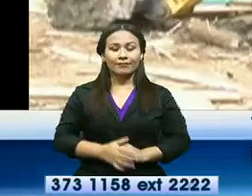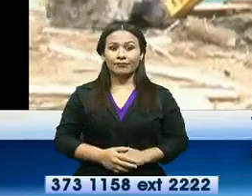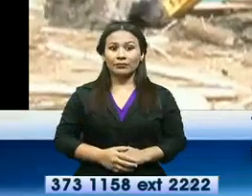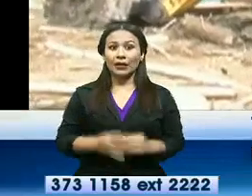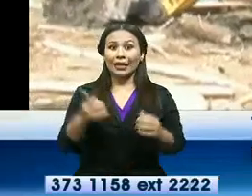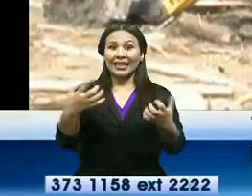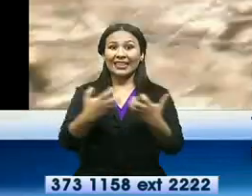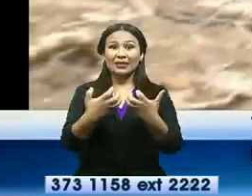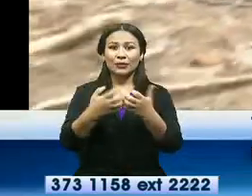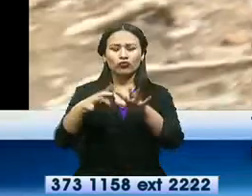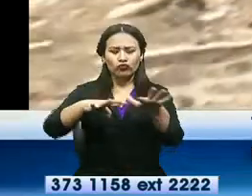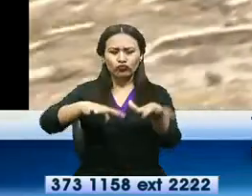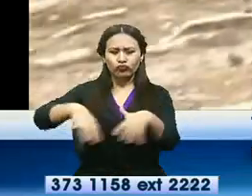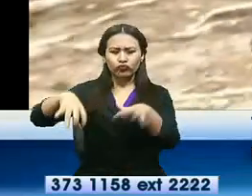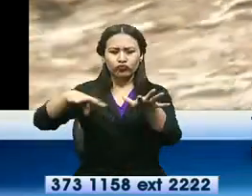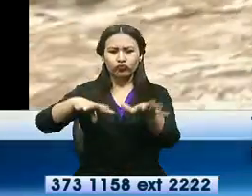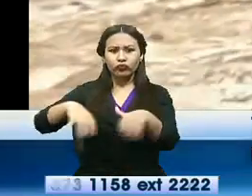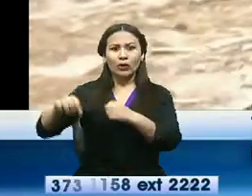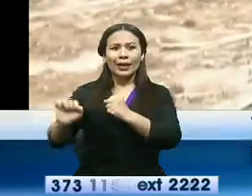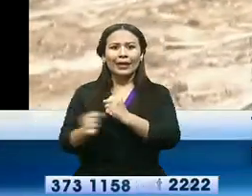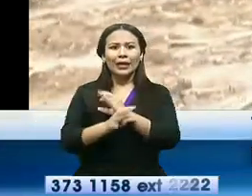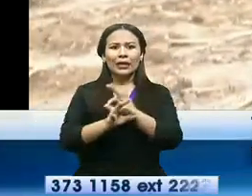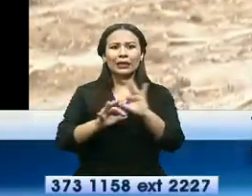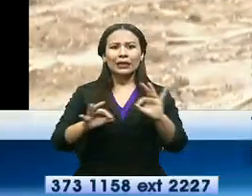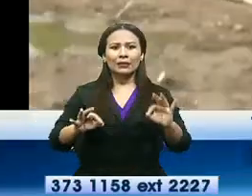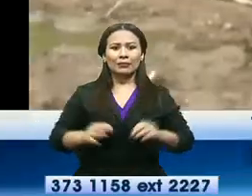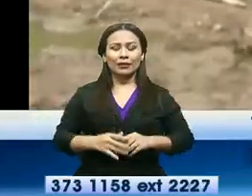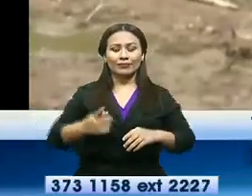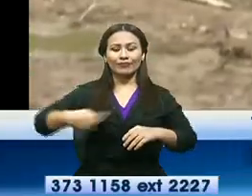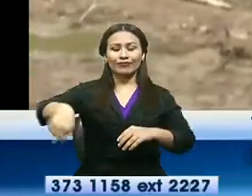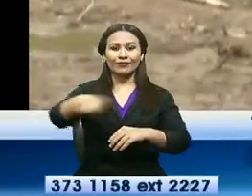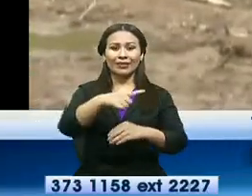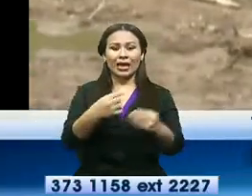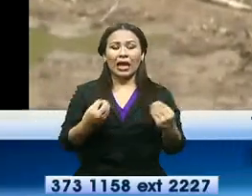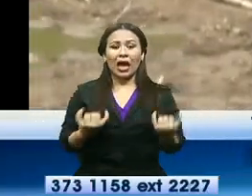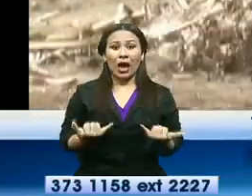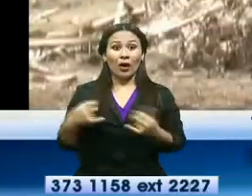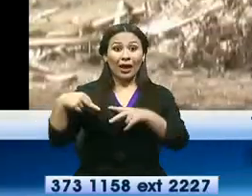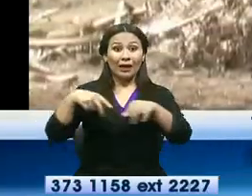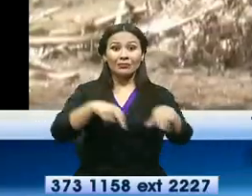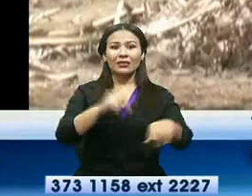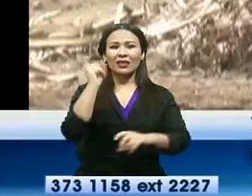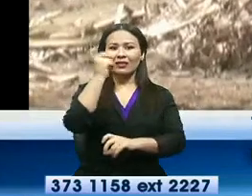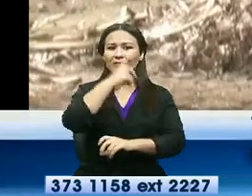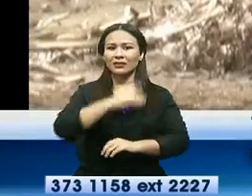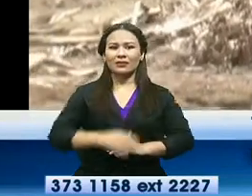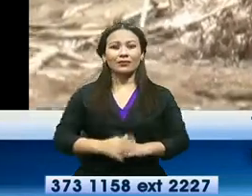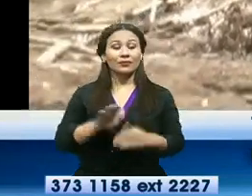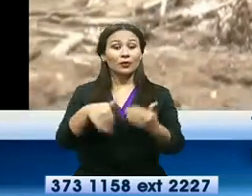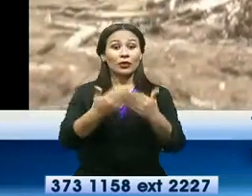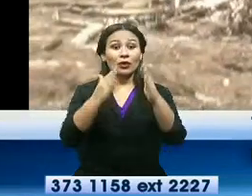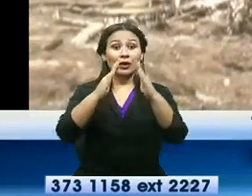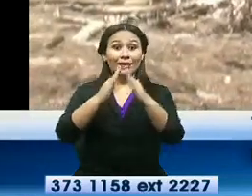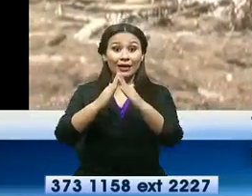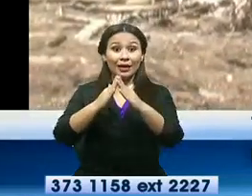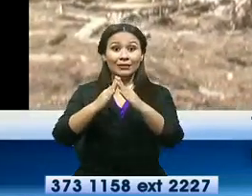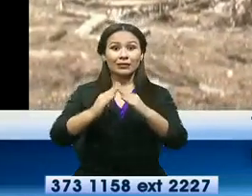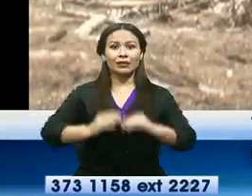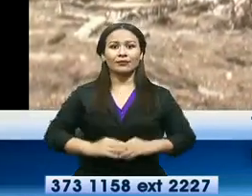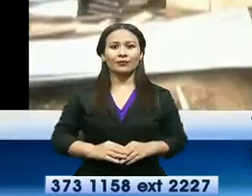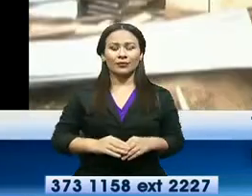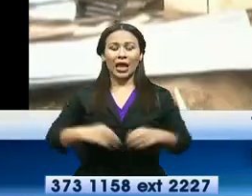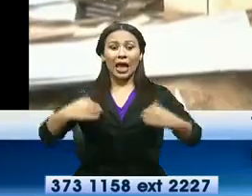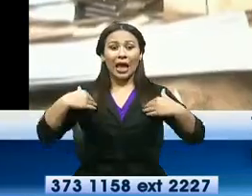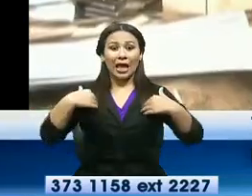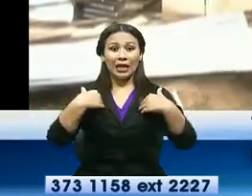Maquinarias tratan de limpiar el terreno de lo que fue Sacón, que por ahora es intransitable. Casas, puerco,